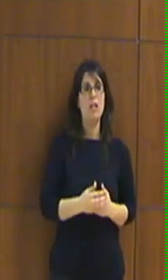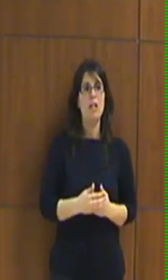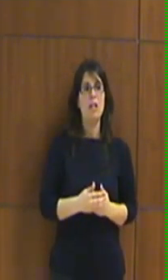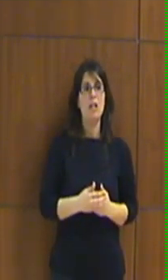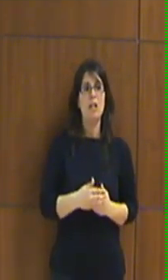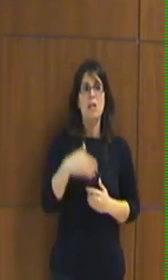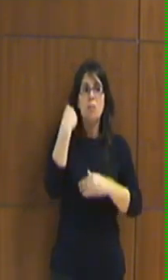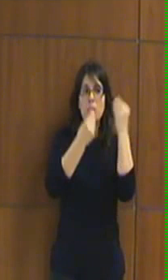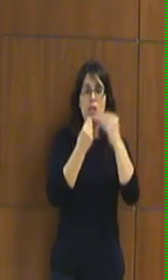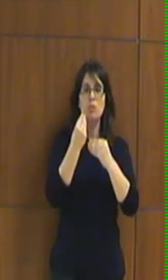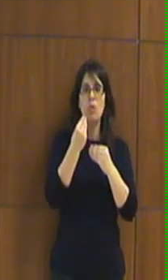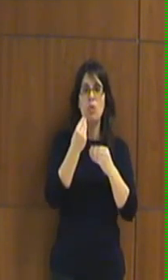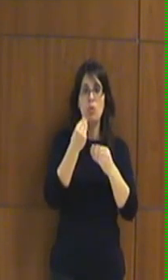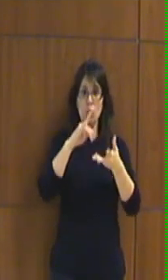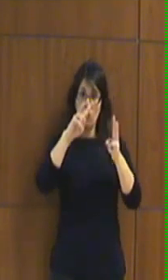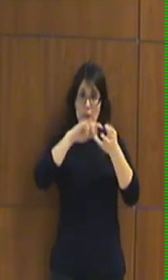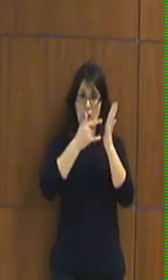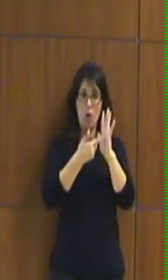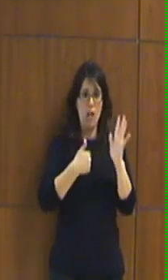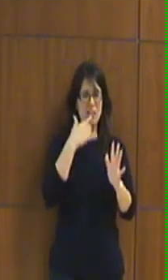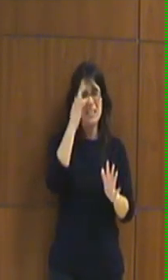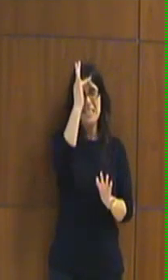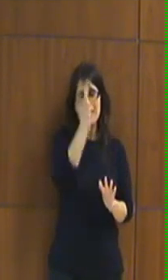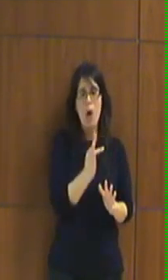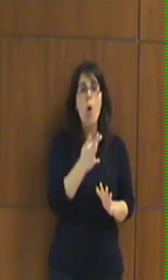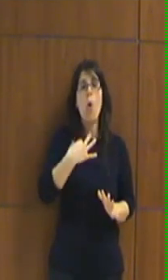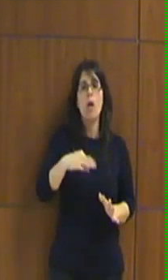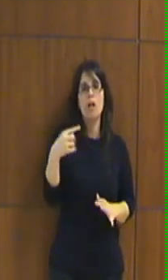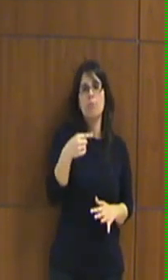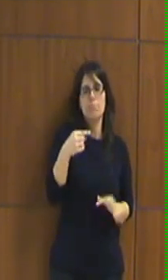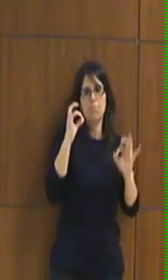el único defecto que le veo a las nuevas tecnologías, que hemos...